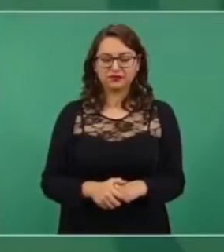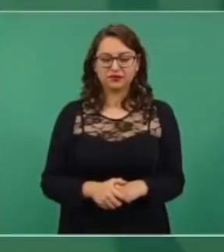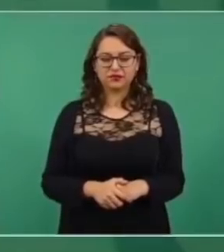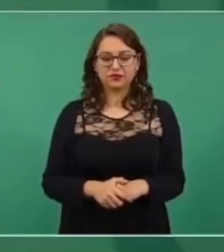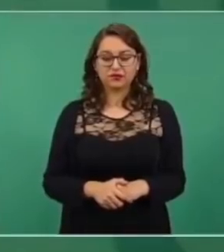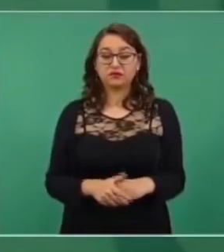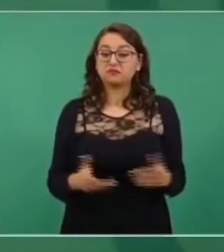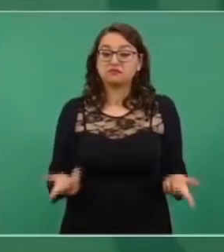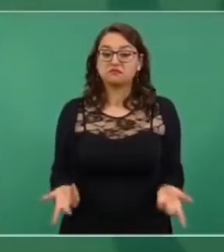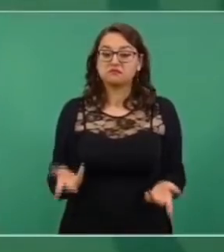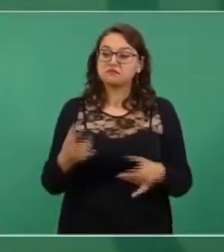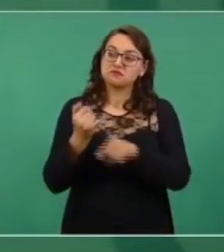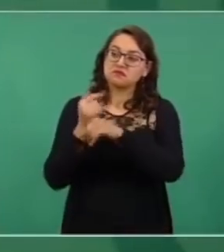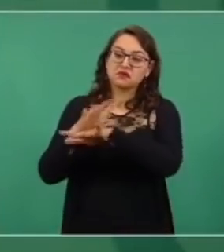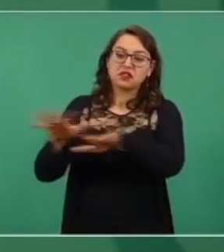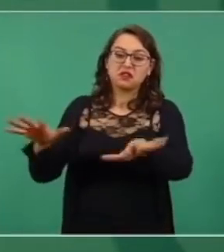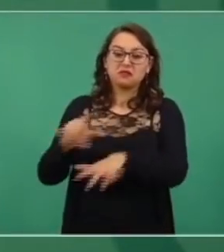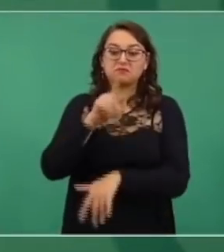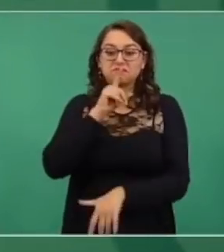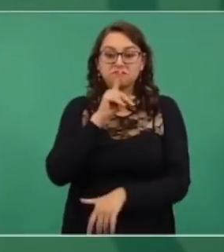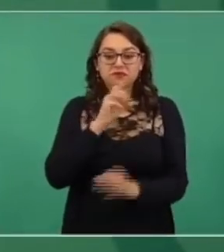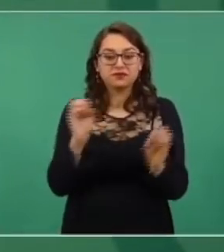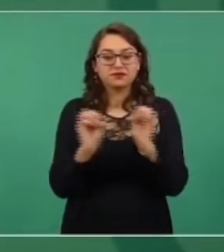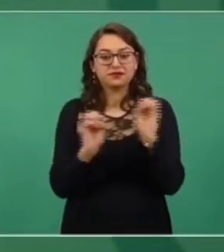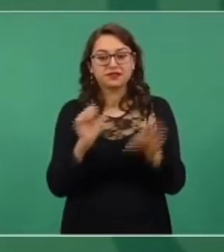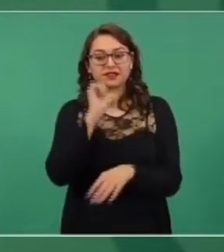Se aprobó así,